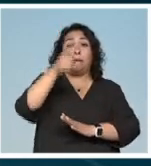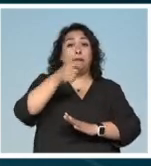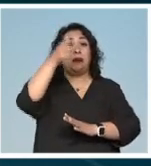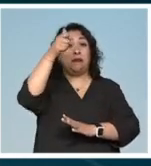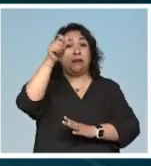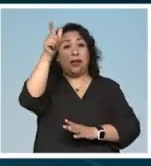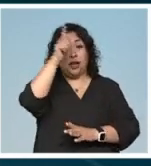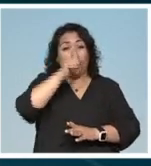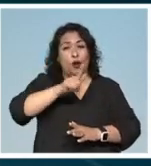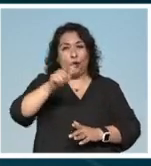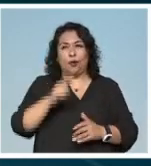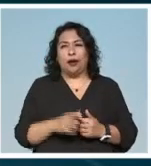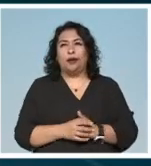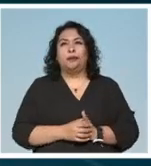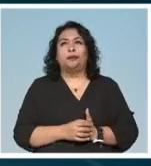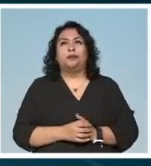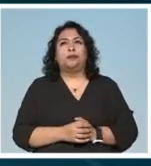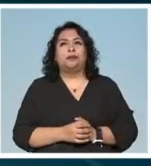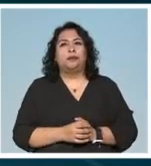misión lunar.